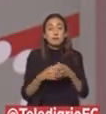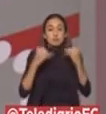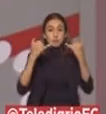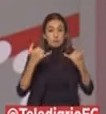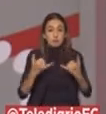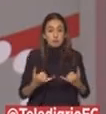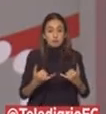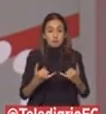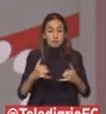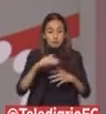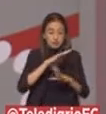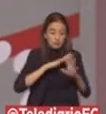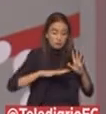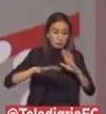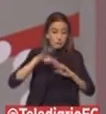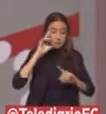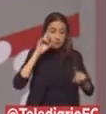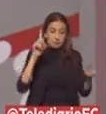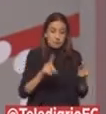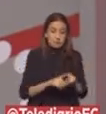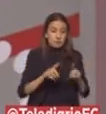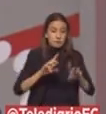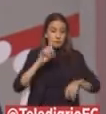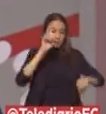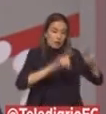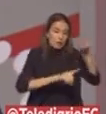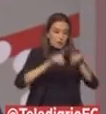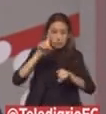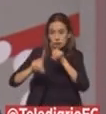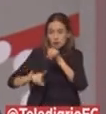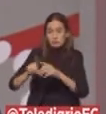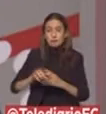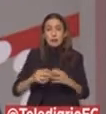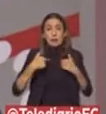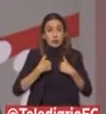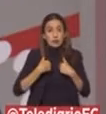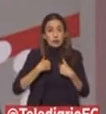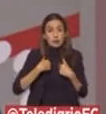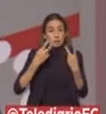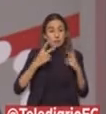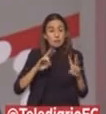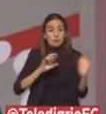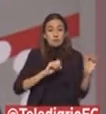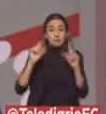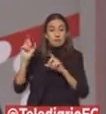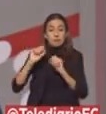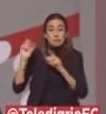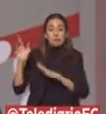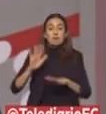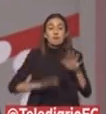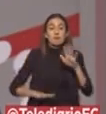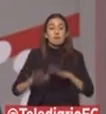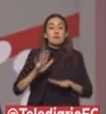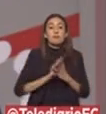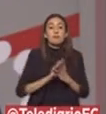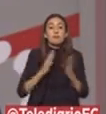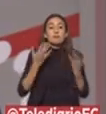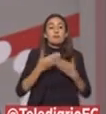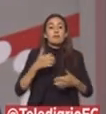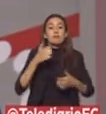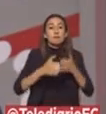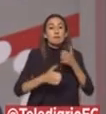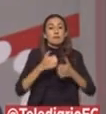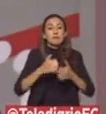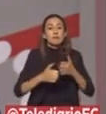estos espacios de cooperación binacional en fin no y ahí yo pensaría en temas de migración digo hay un fenómeno migratorio